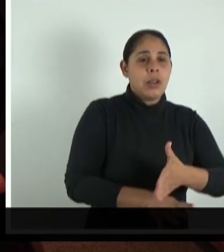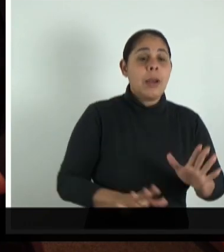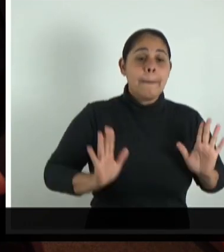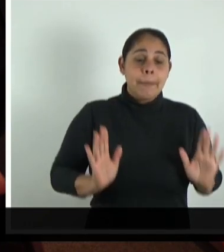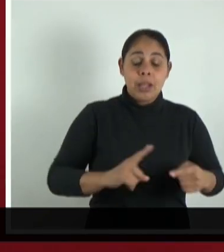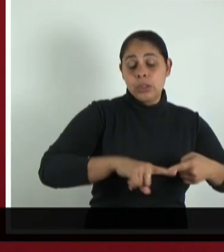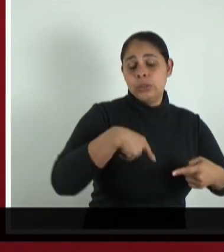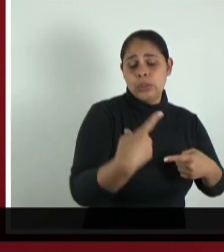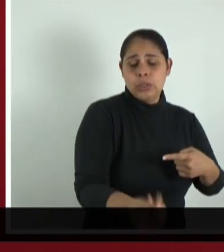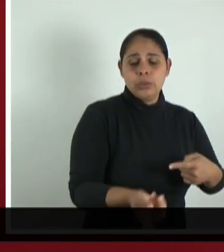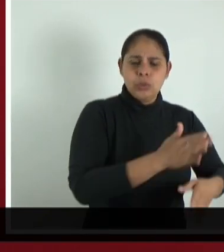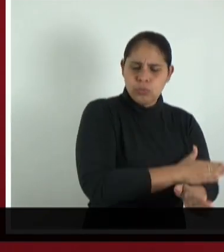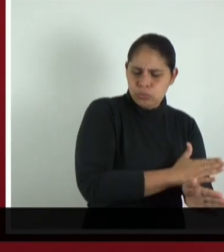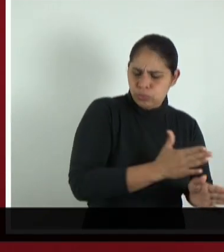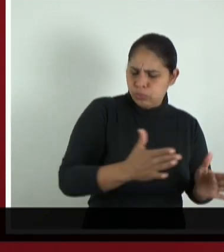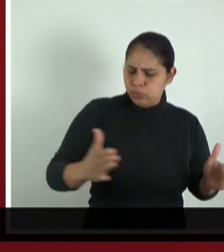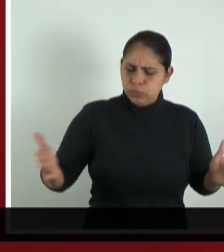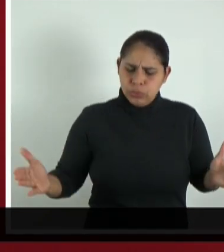queremos hacer las cosas